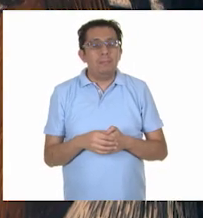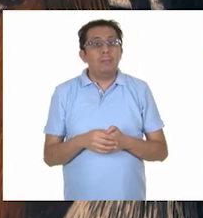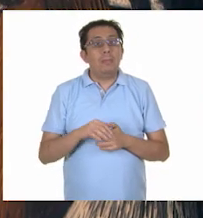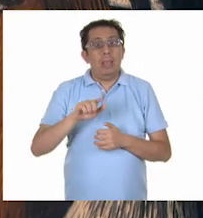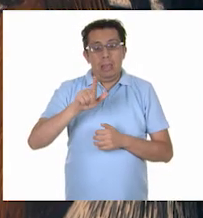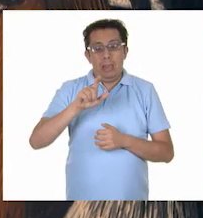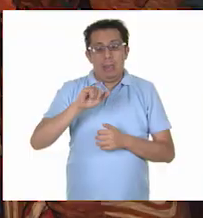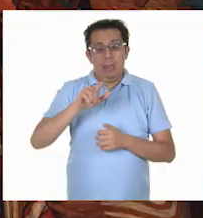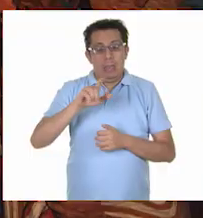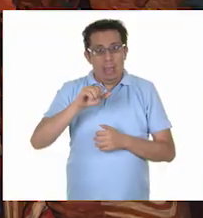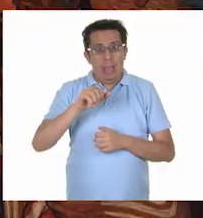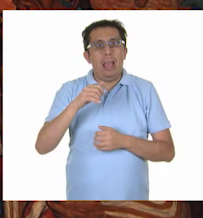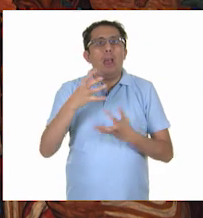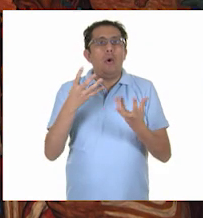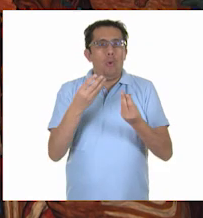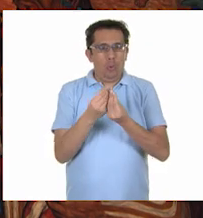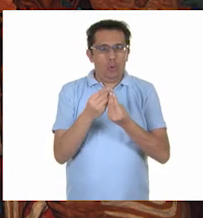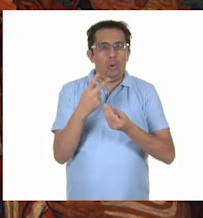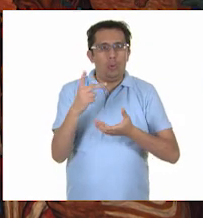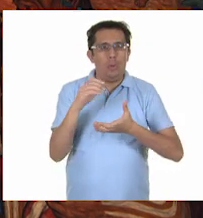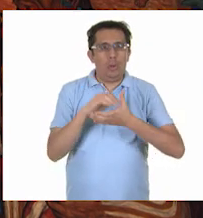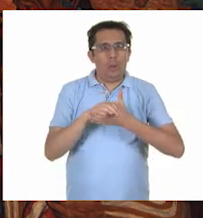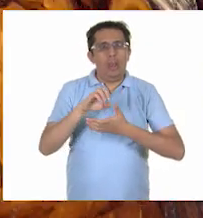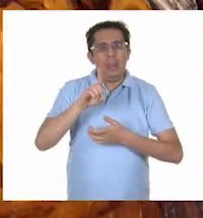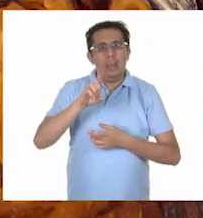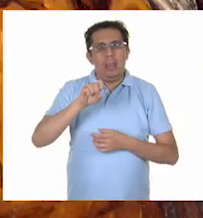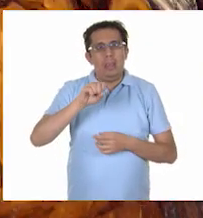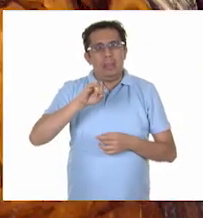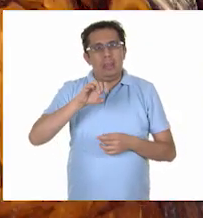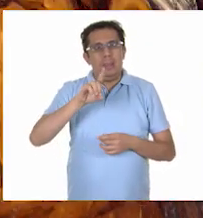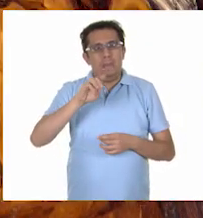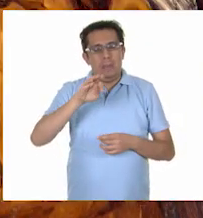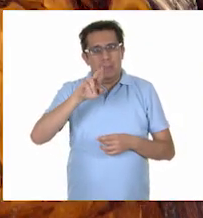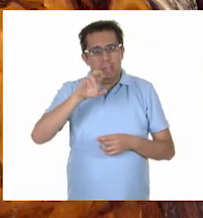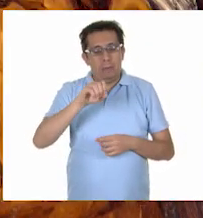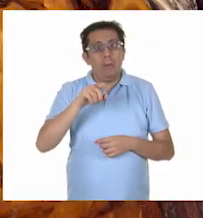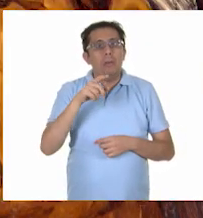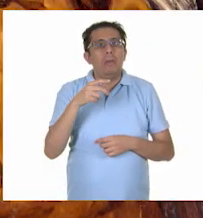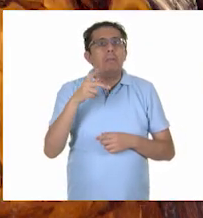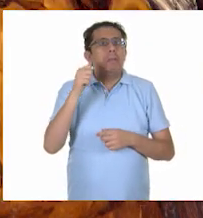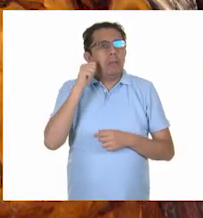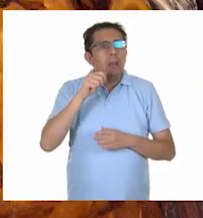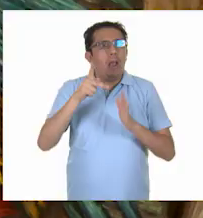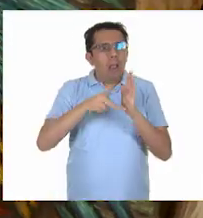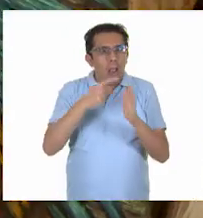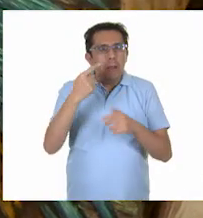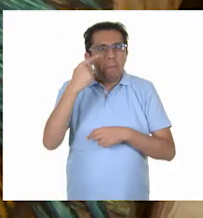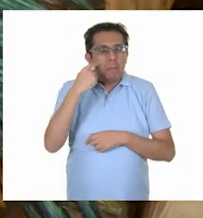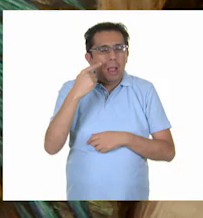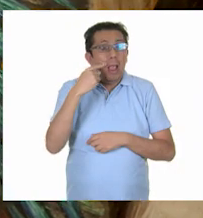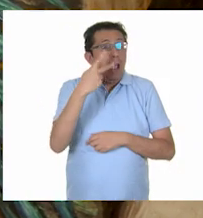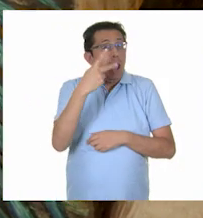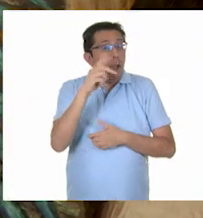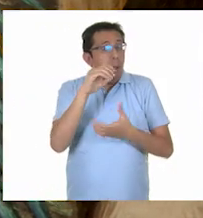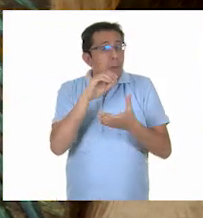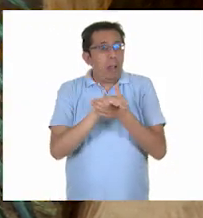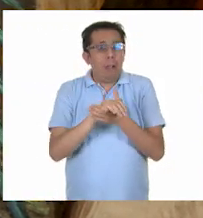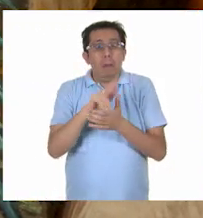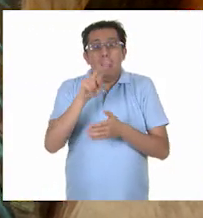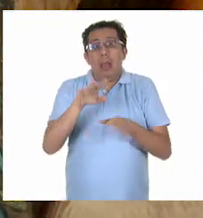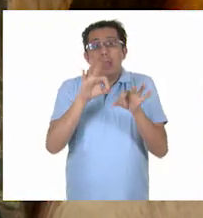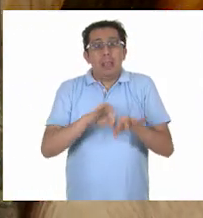Lilia y Desiderio, una pareja que se repite en otros trabajos. Su matrimonio, no hay duda, era el eje de su